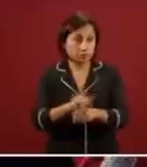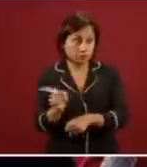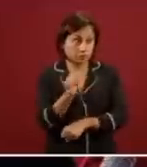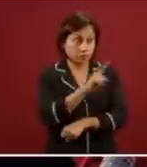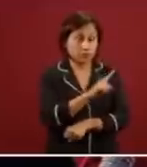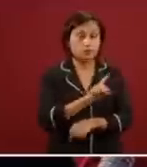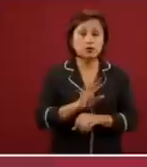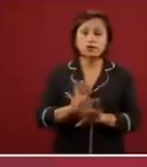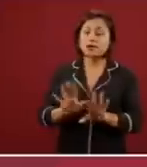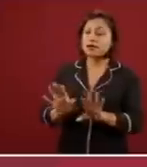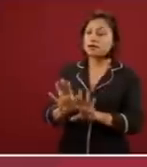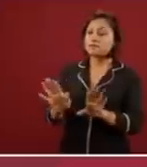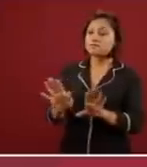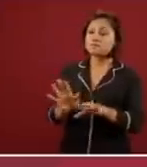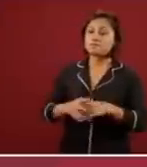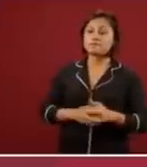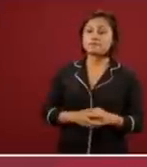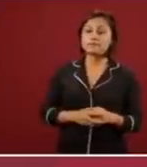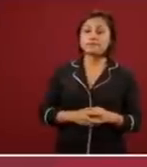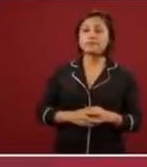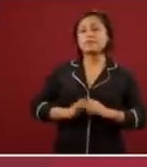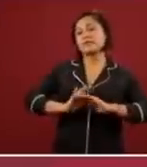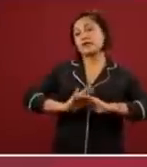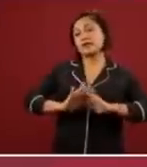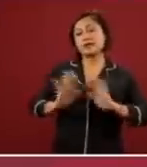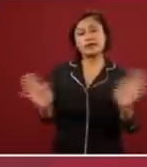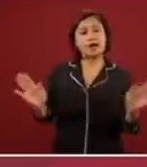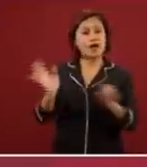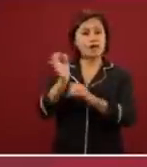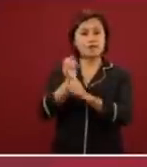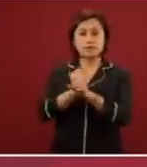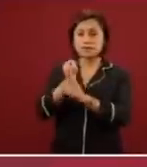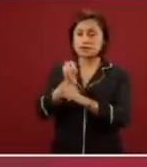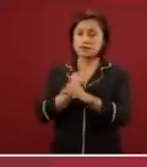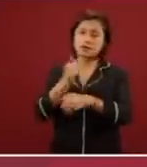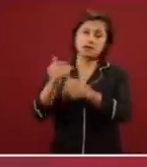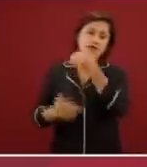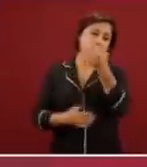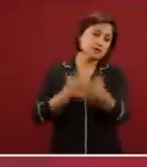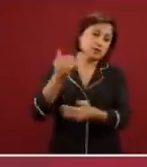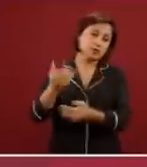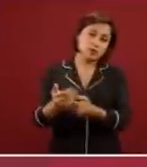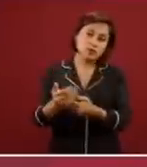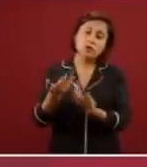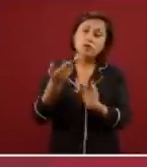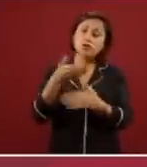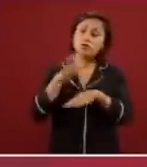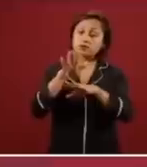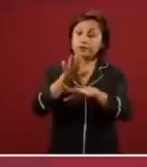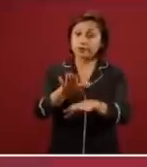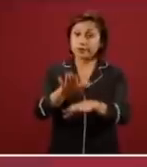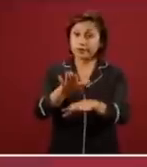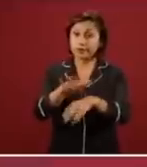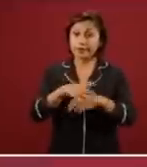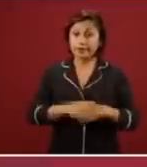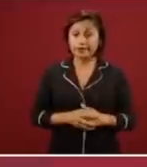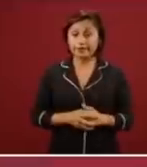vamos a decir, abierta una investigación en cuanto a